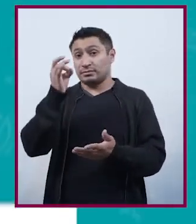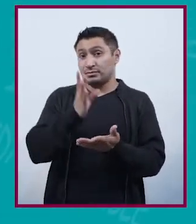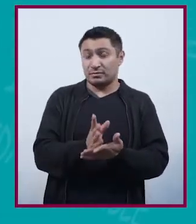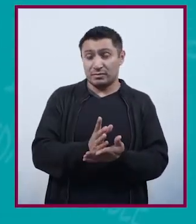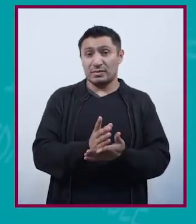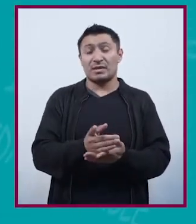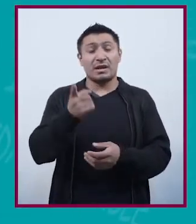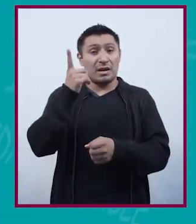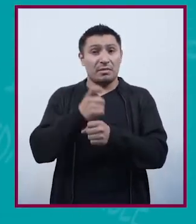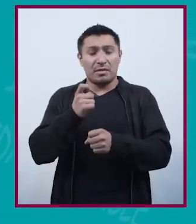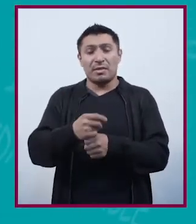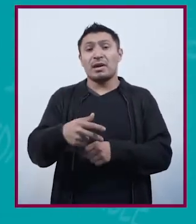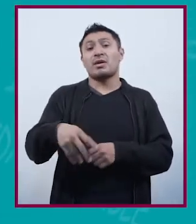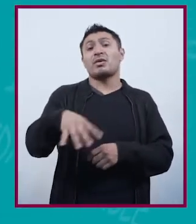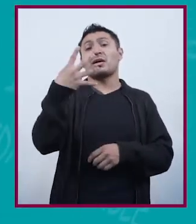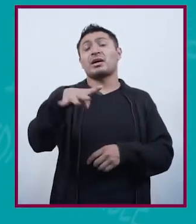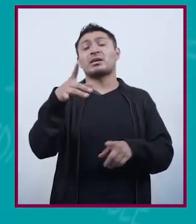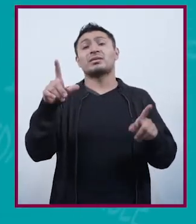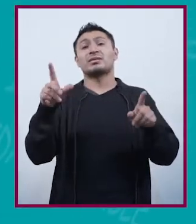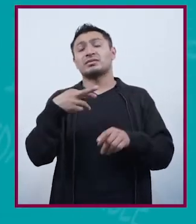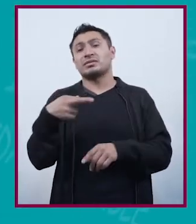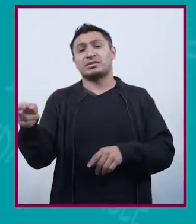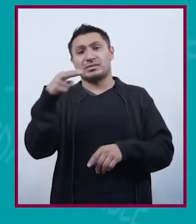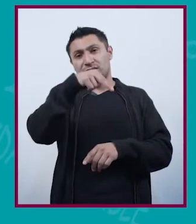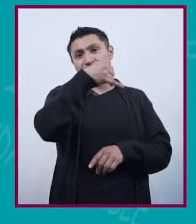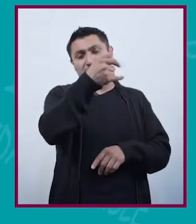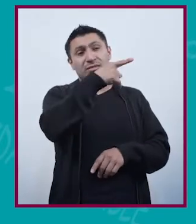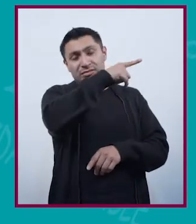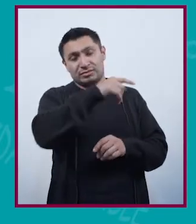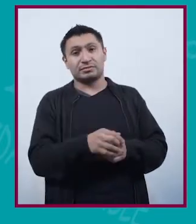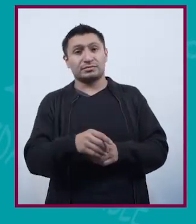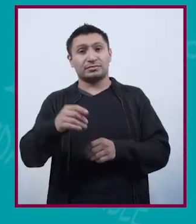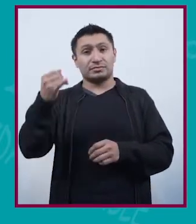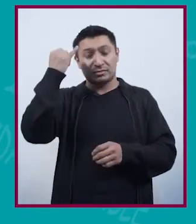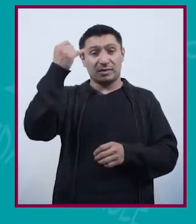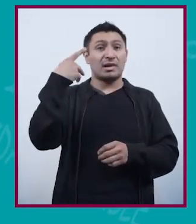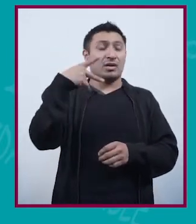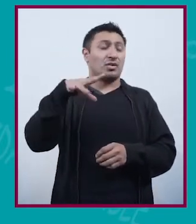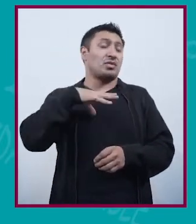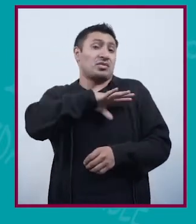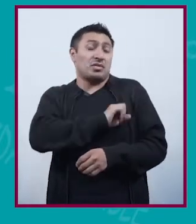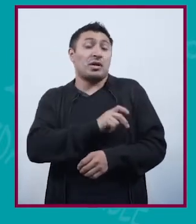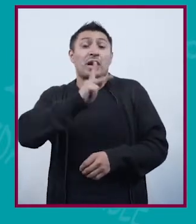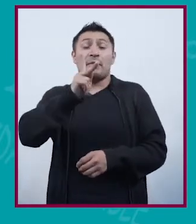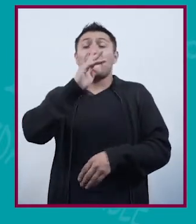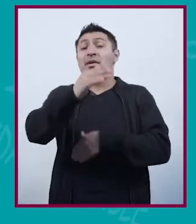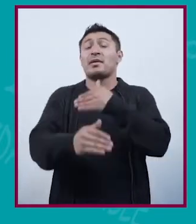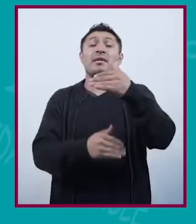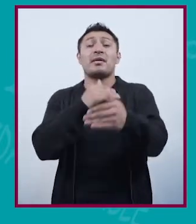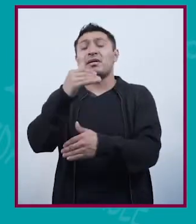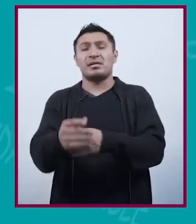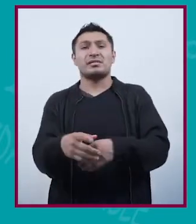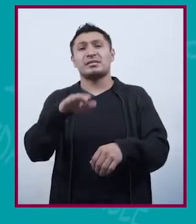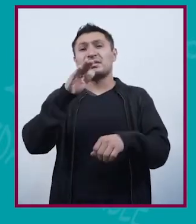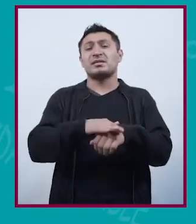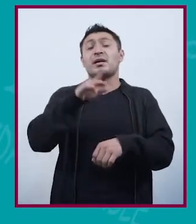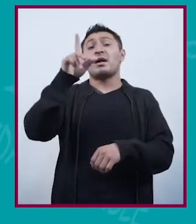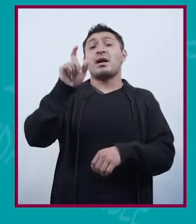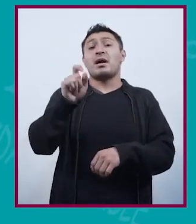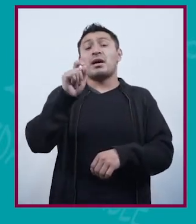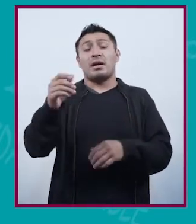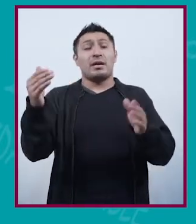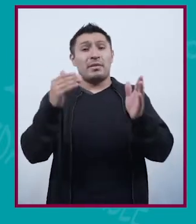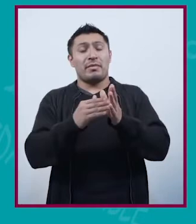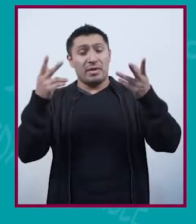Al principio solo era aceptada en 14 restaurantes de Nueva York, suponemos nosotros que sus favoritos, pero años más